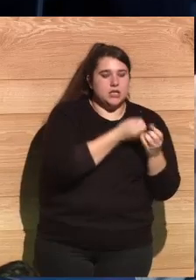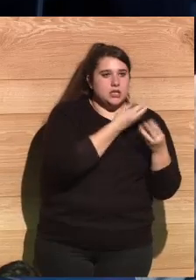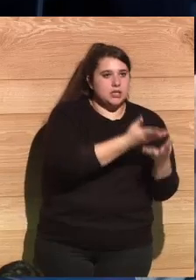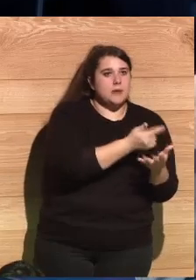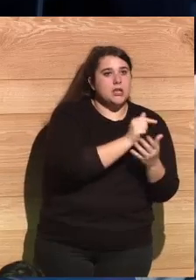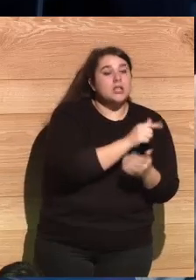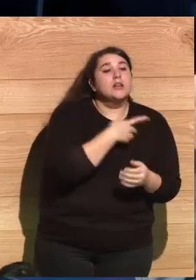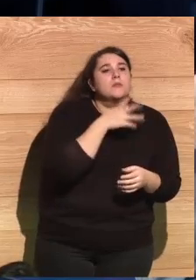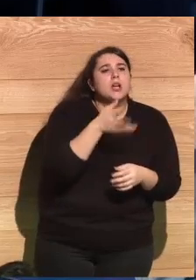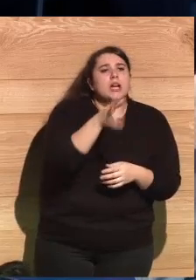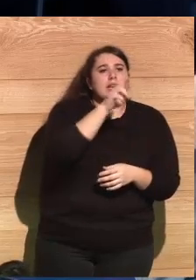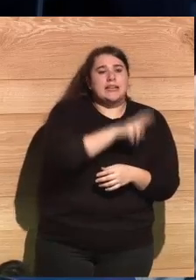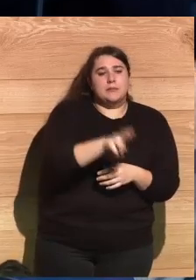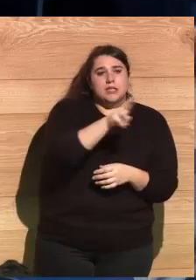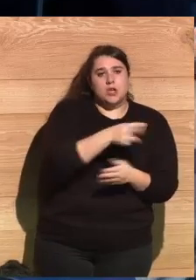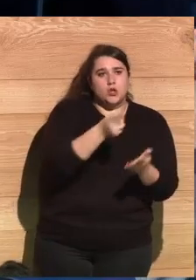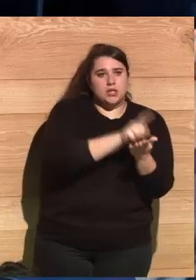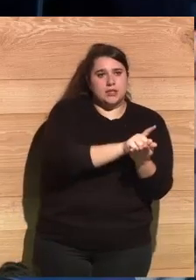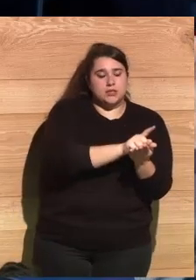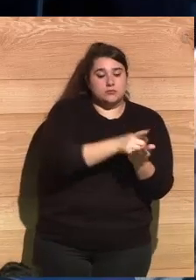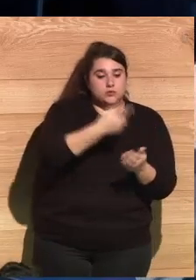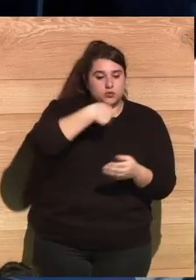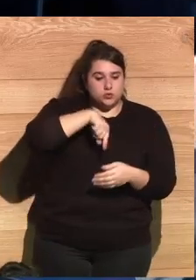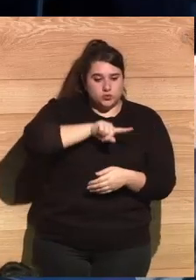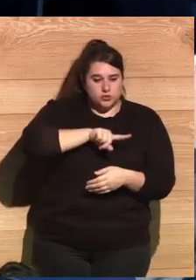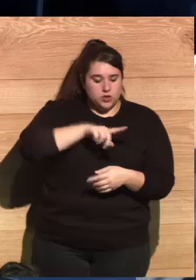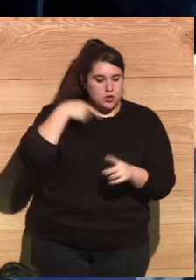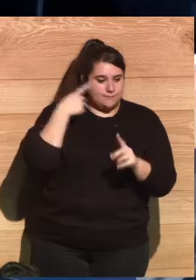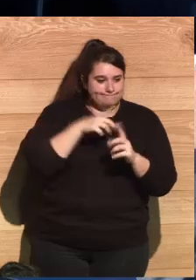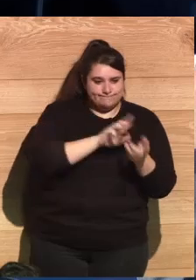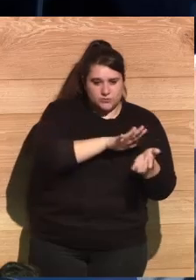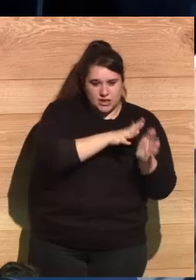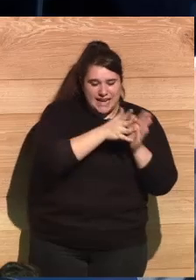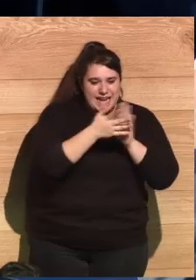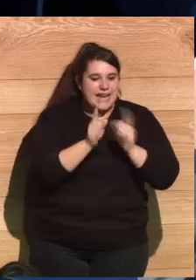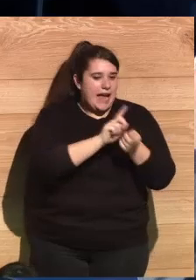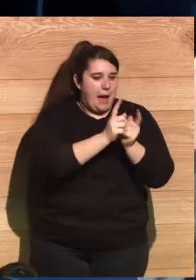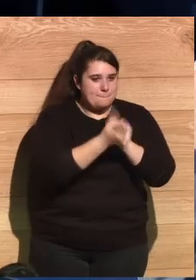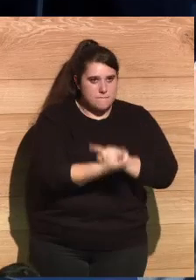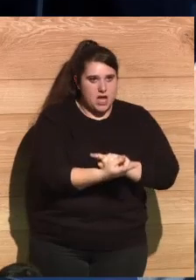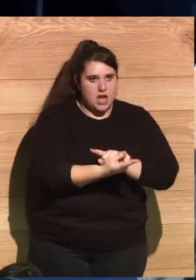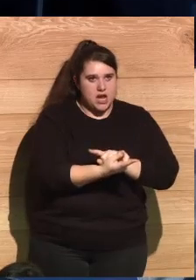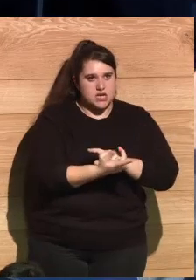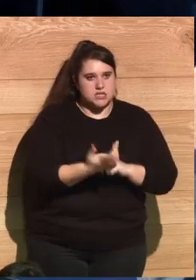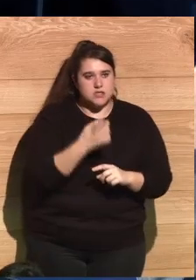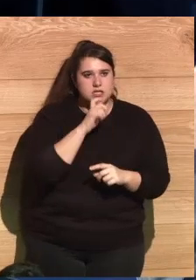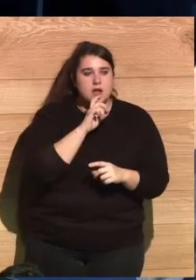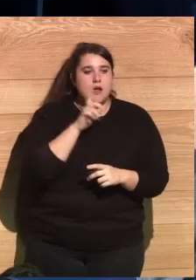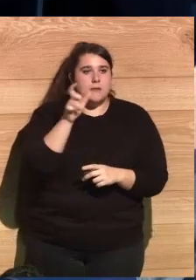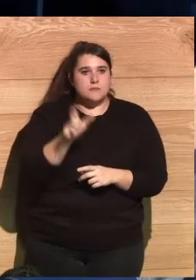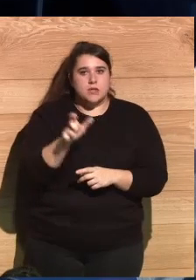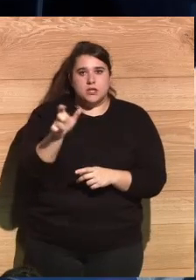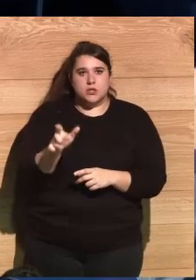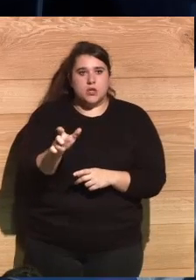vez repitiéndose, ¿no? Y no somos capaces de cambiar el discurso, no somos capaces de reinsertarlos